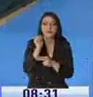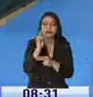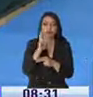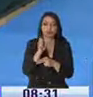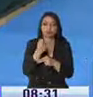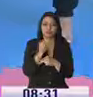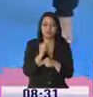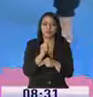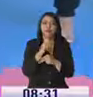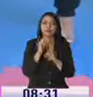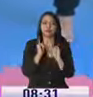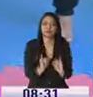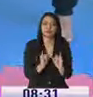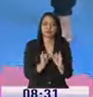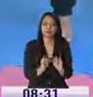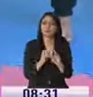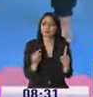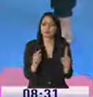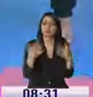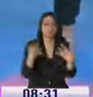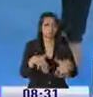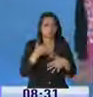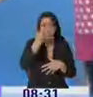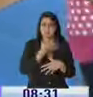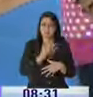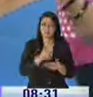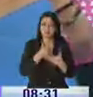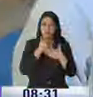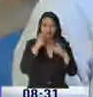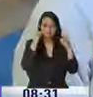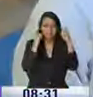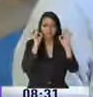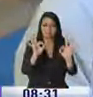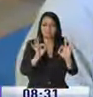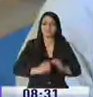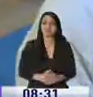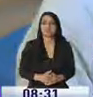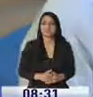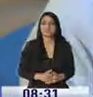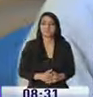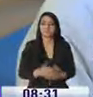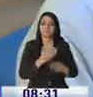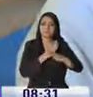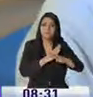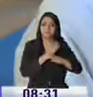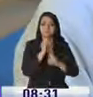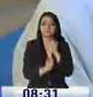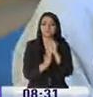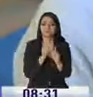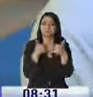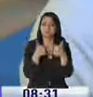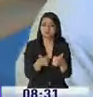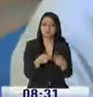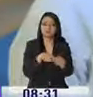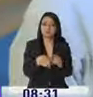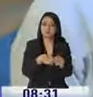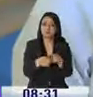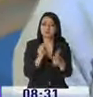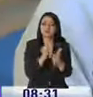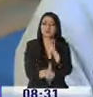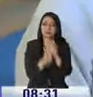vacacional. Expresa que es una disciplina que ayuda a la concentración. Tener un instinto competitivo deportivo, facilitar